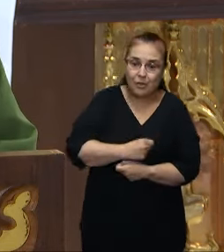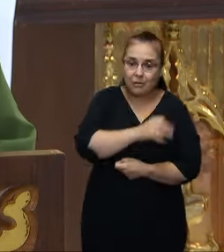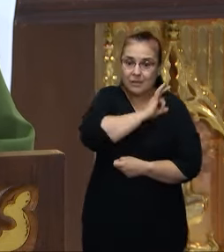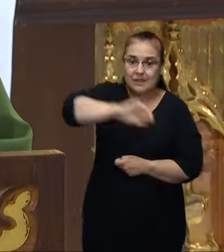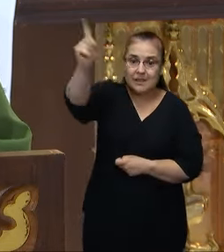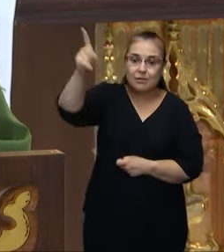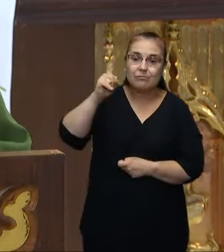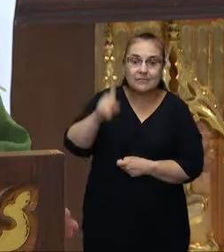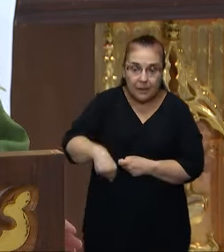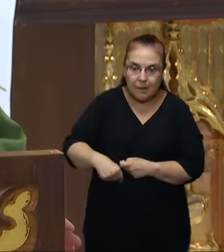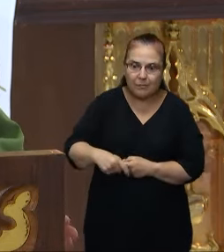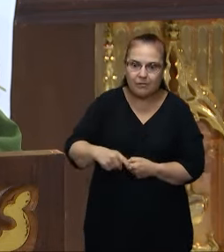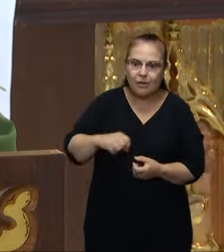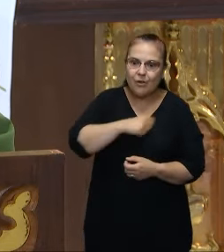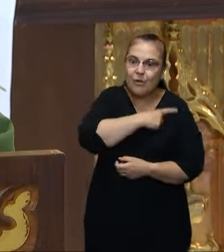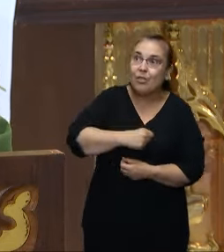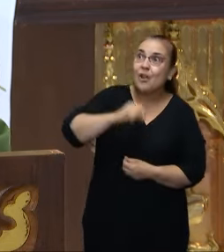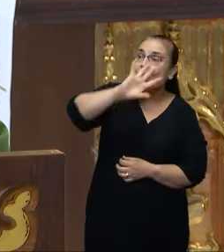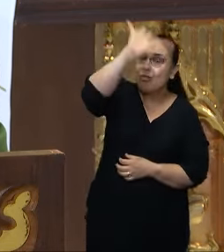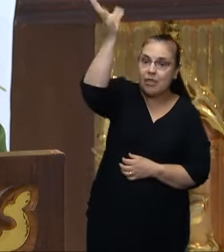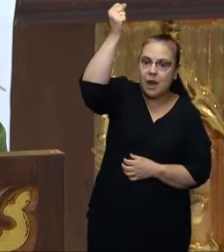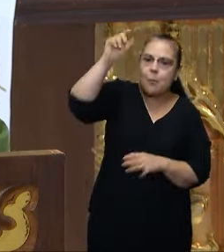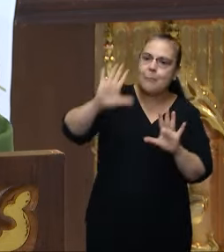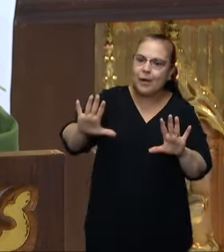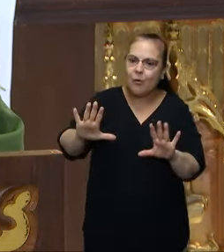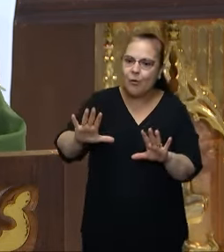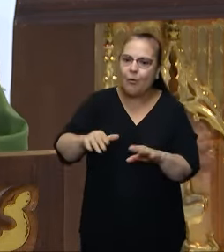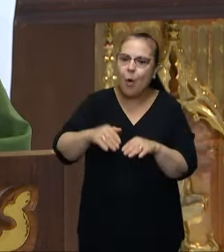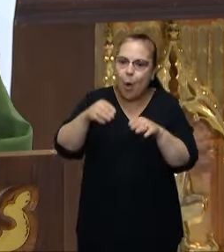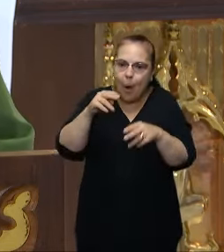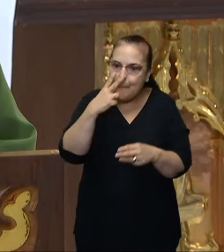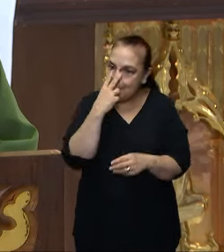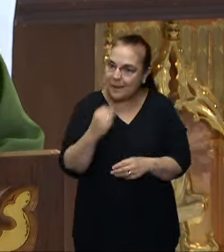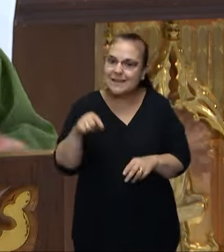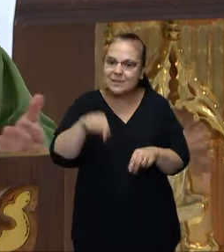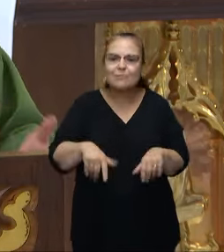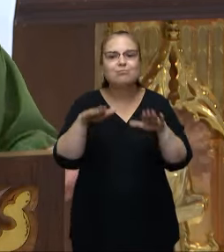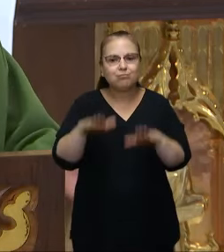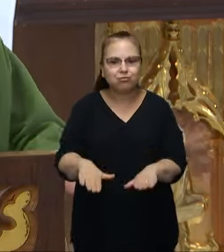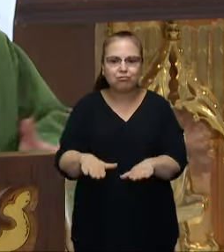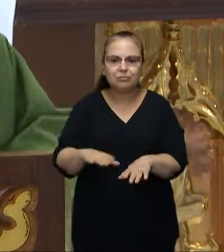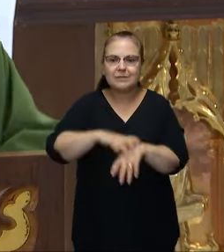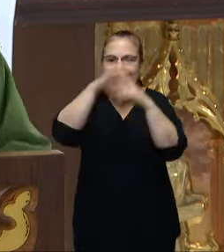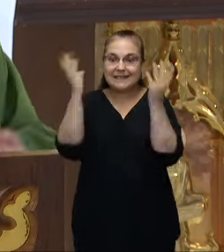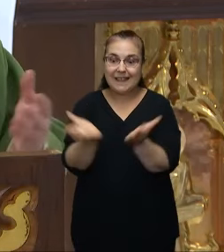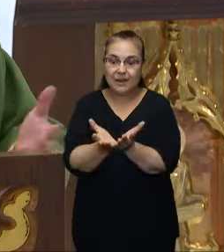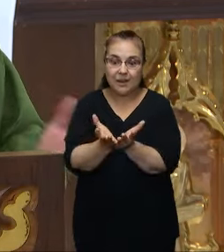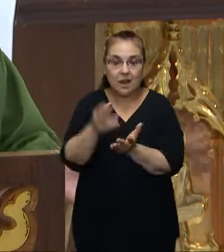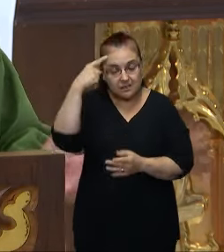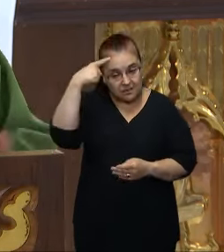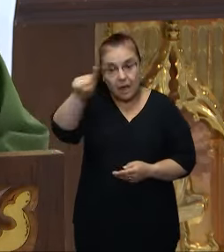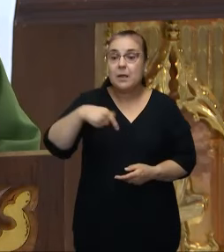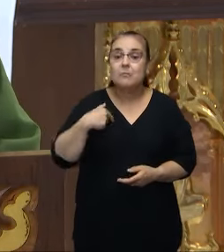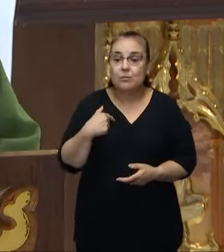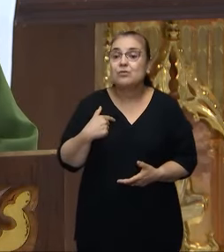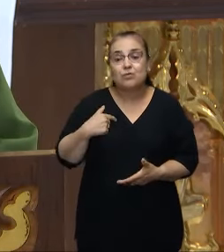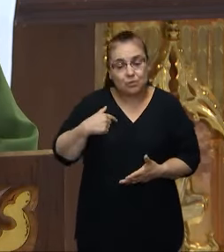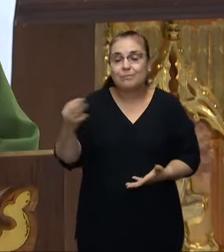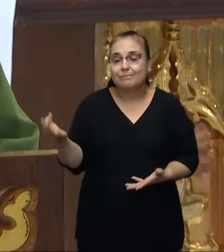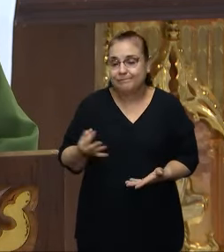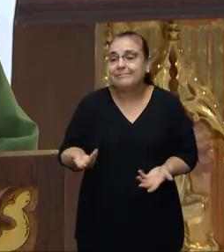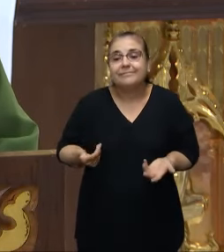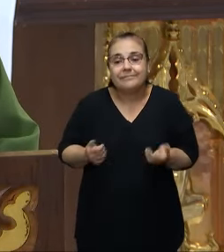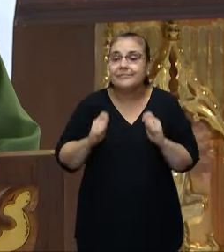corazón en el cielo pero al tener los pies en la tierra debemos también saber que como ciudadanos nos corresponde aportar a la